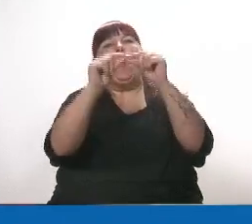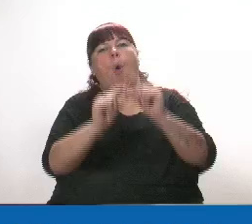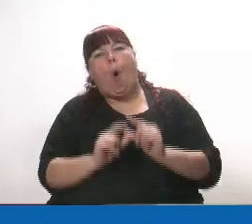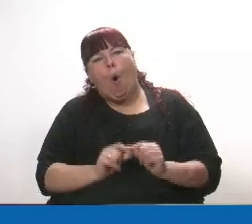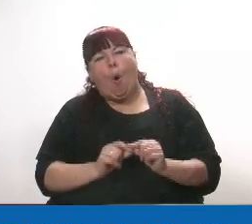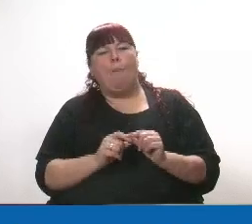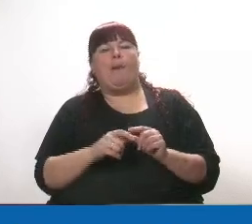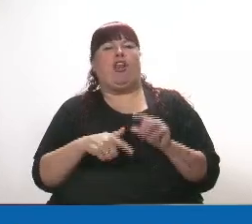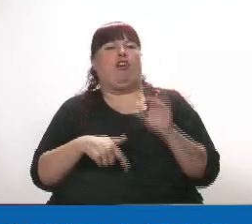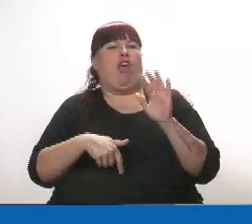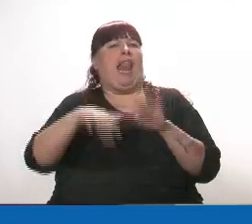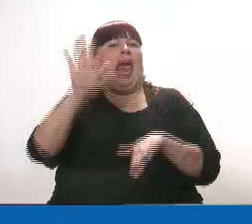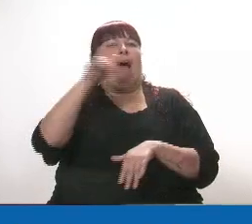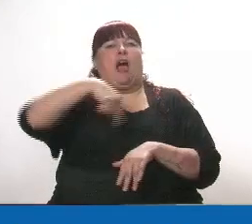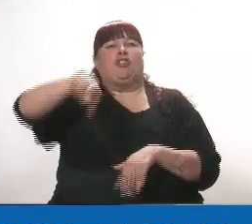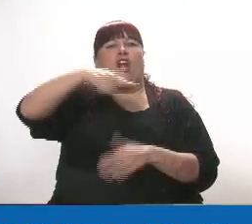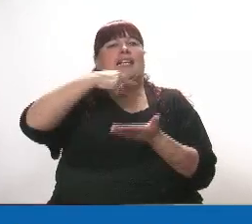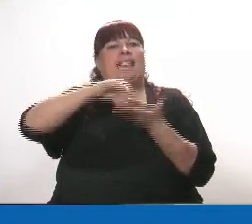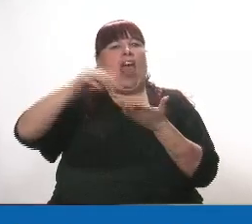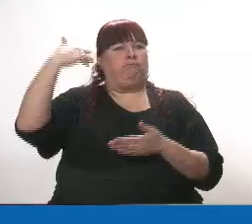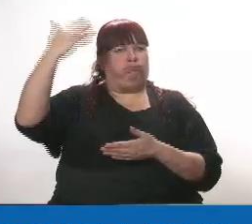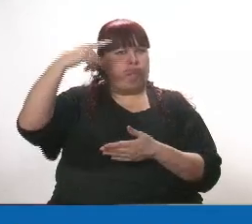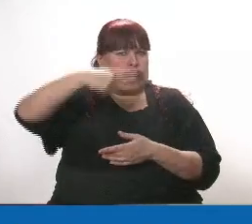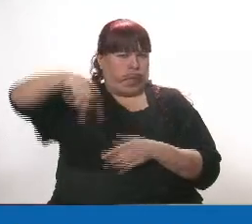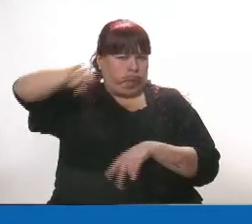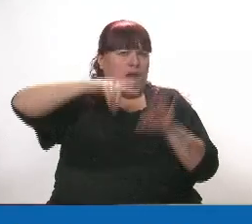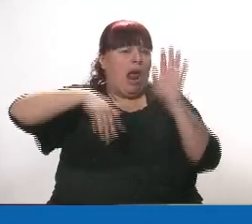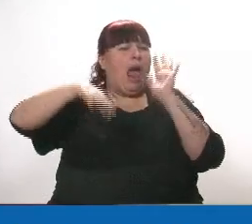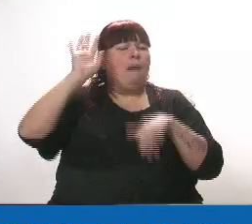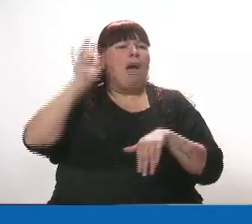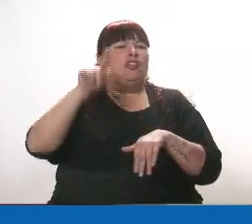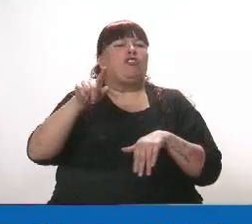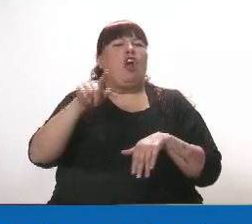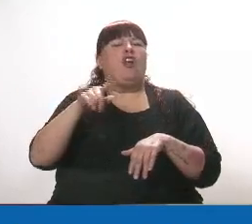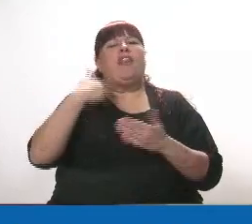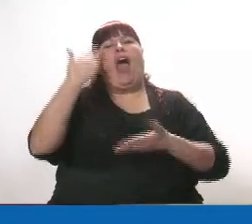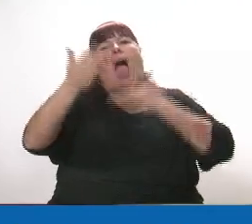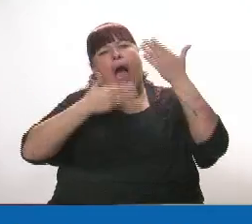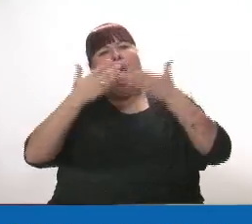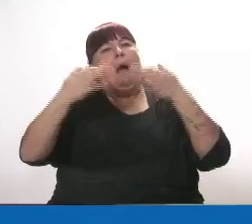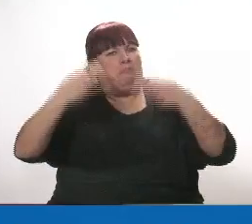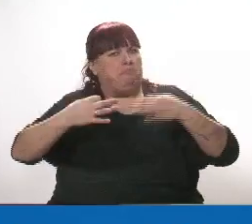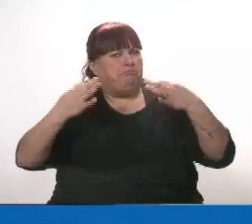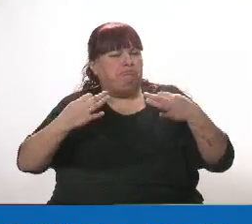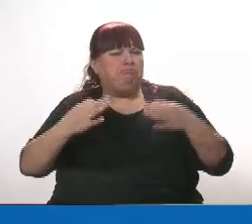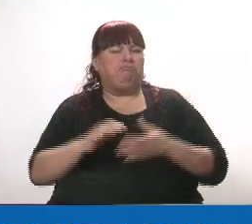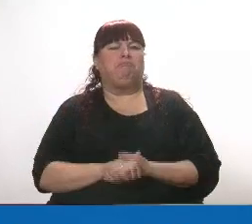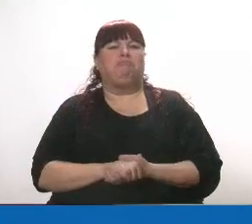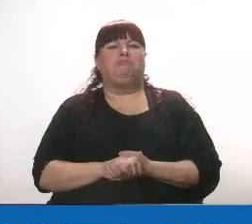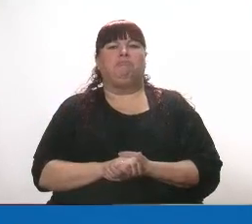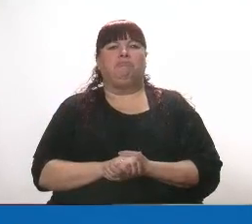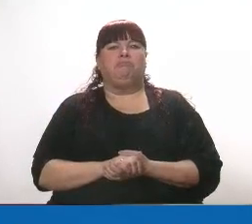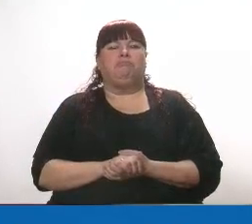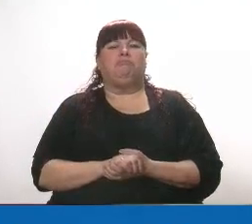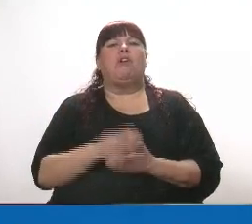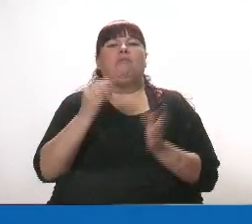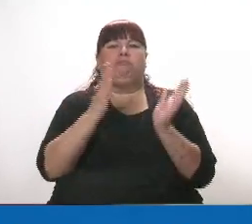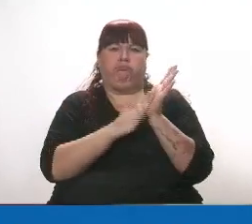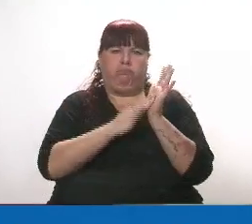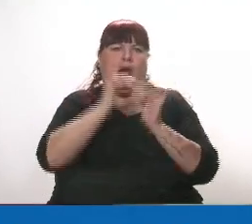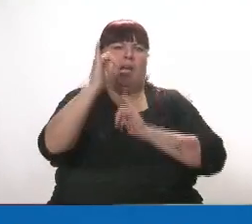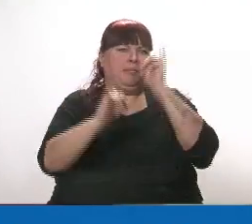mayoría de los senadores propin muchos de ellos han expresado muy bien la